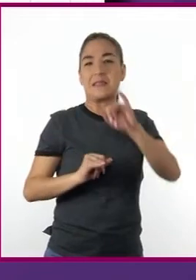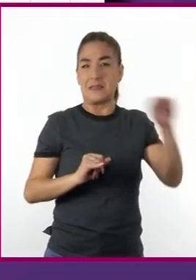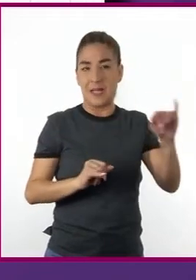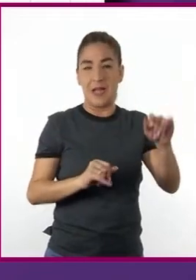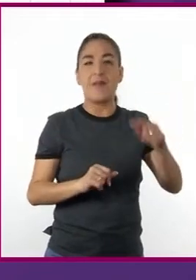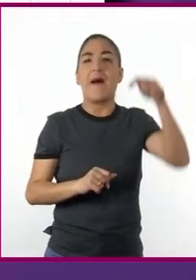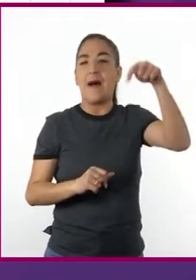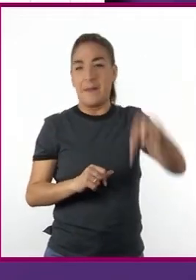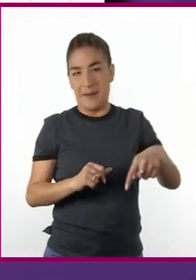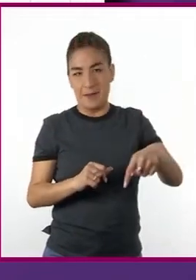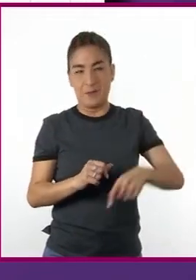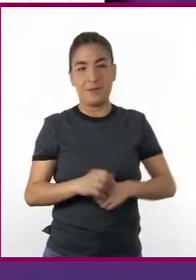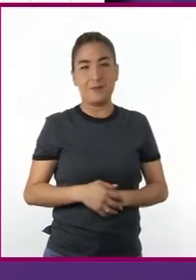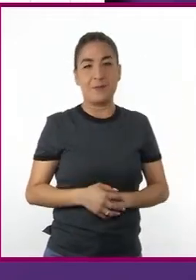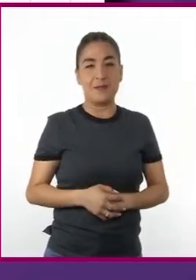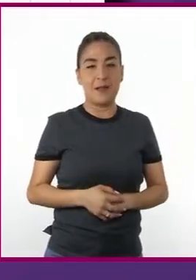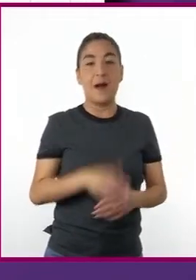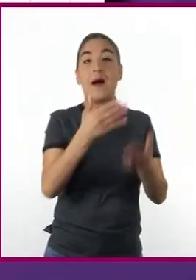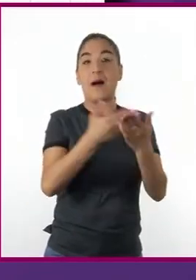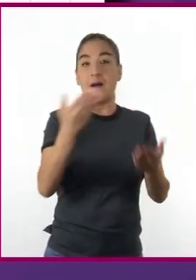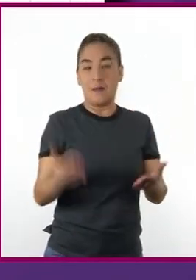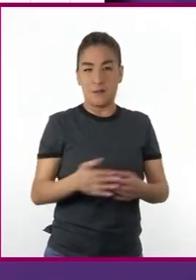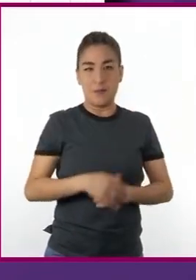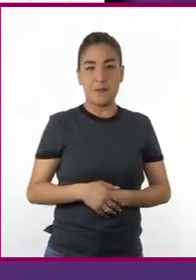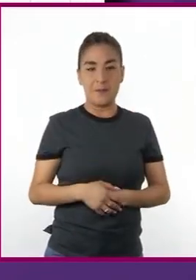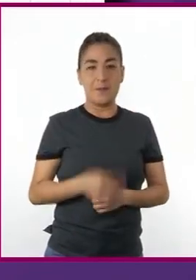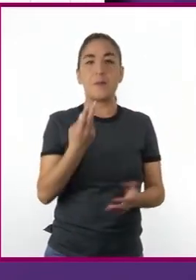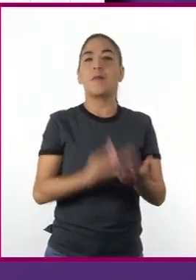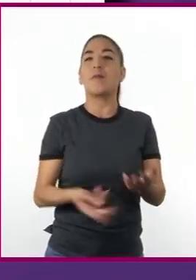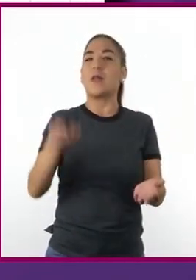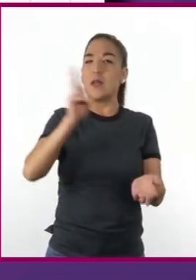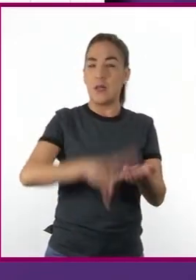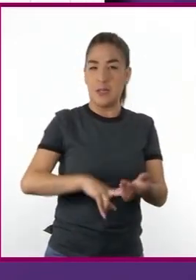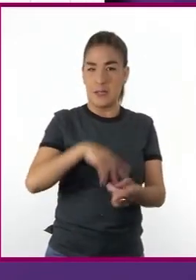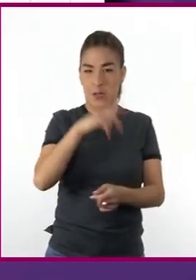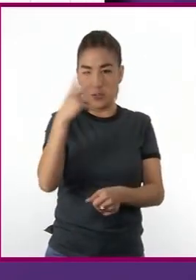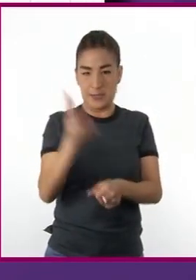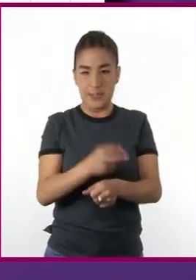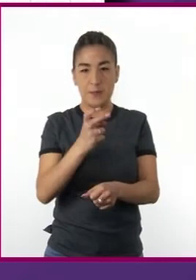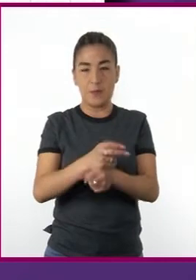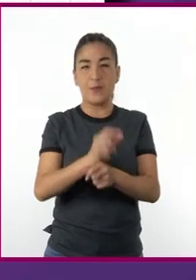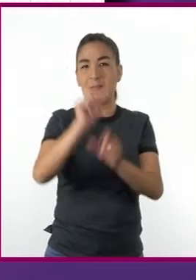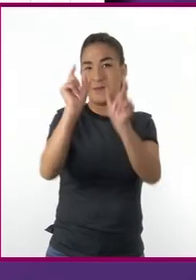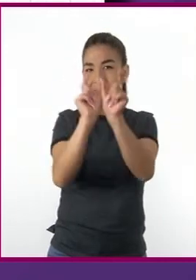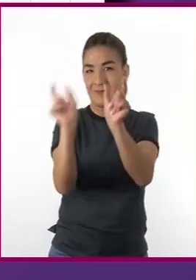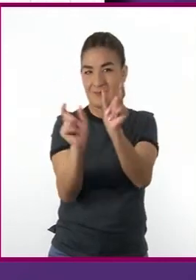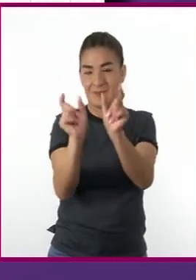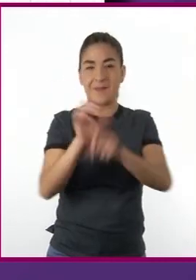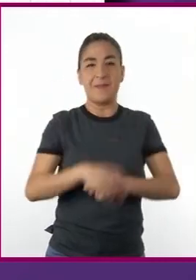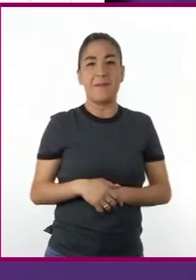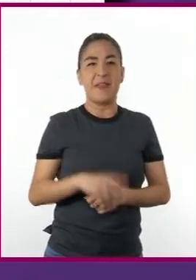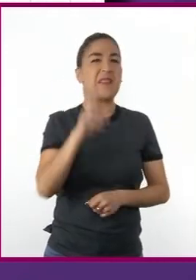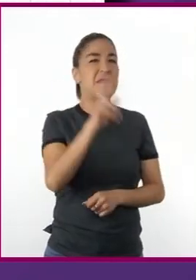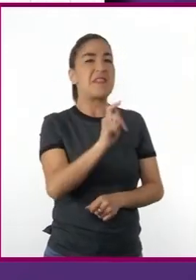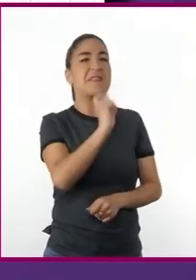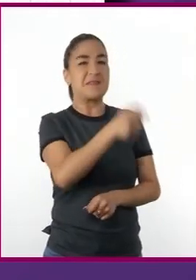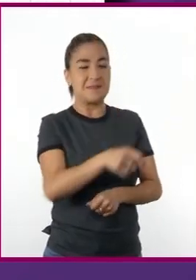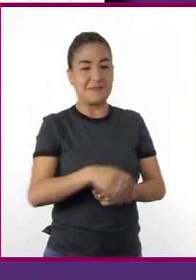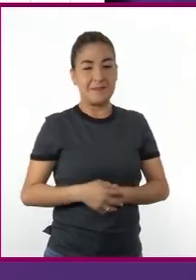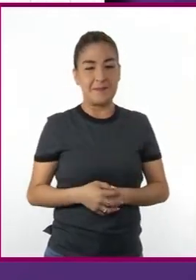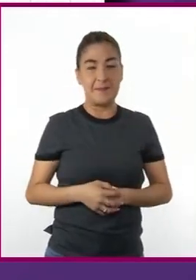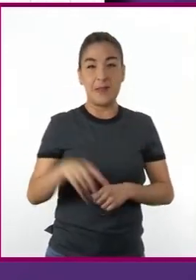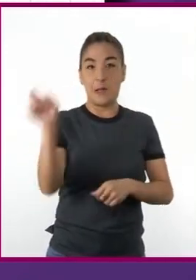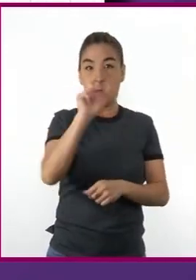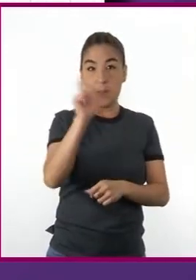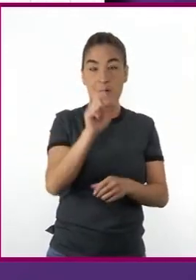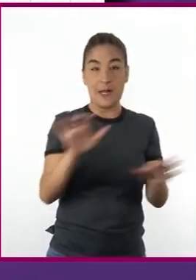abajo. Ahora dupliquemos el segundo término para ver qué pasa con su vértice. Al hacerlo,